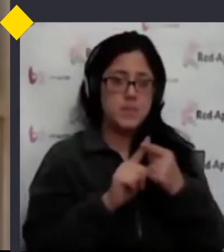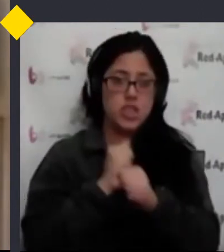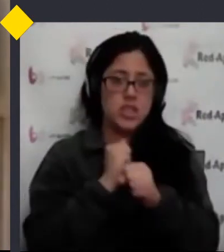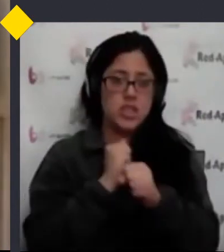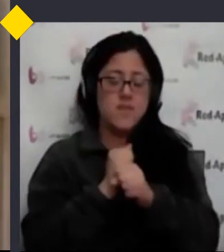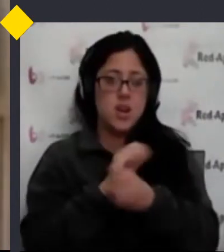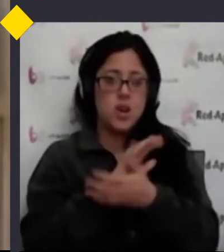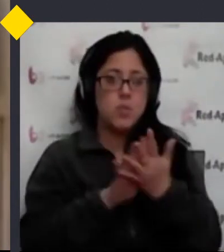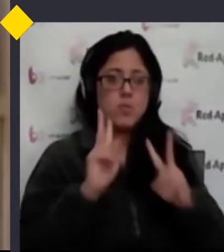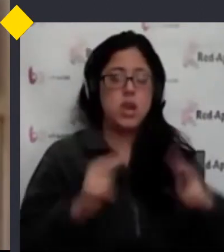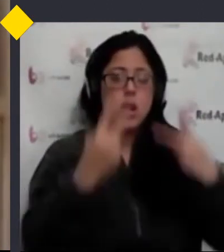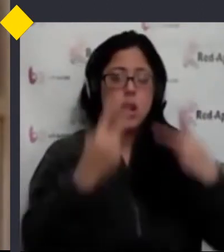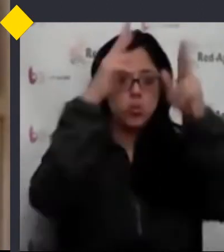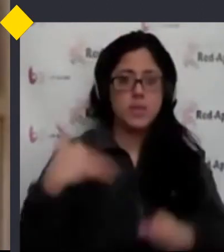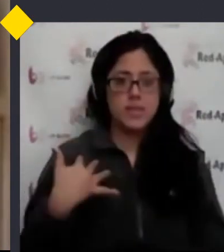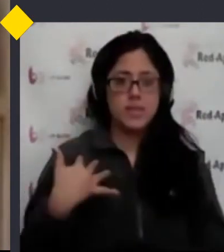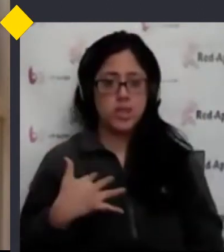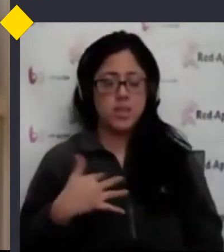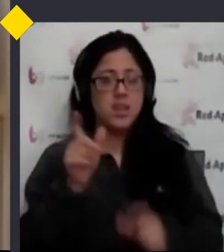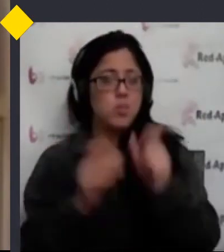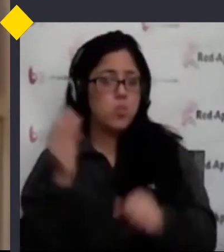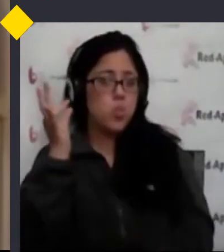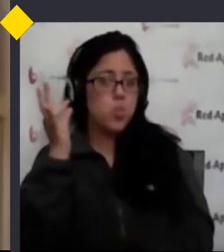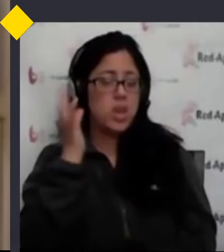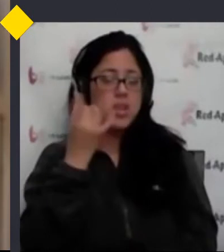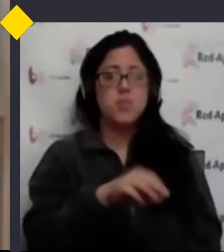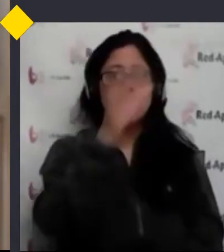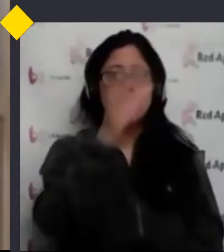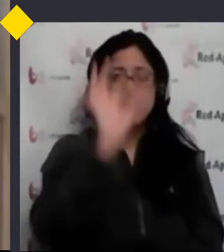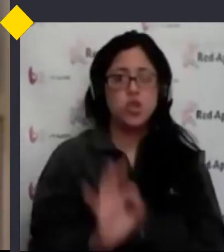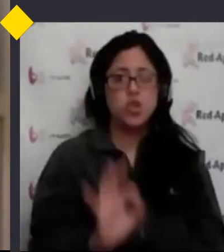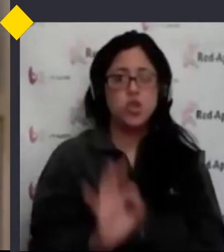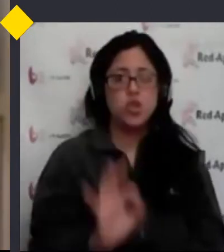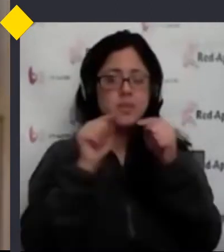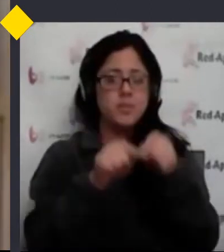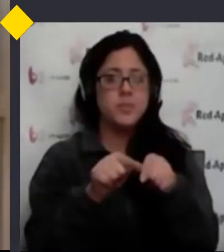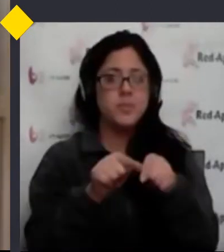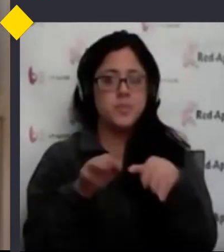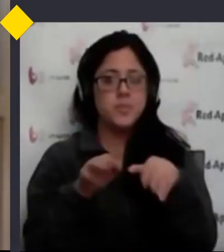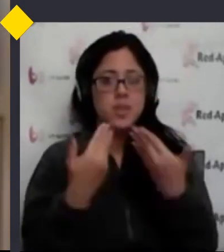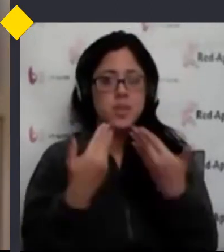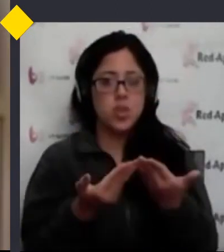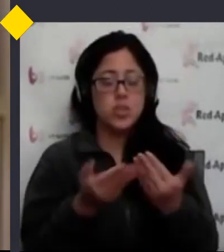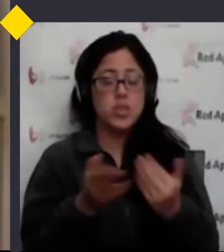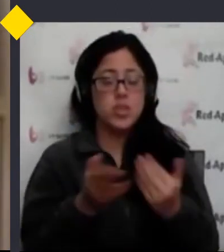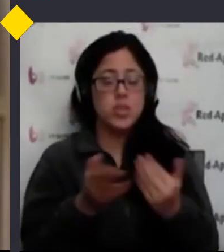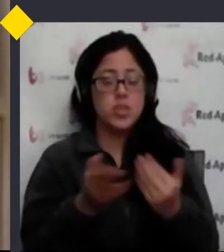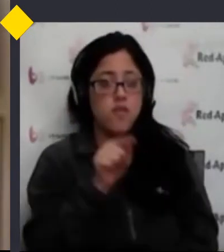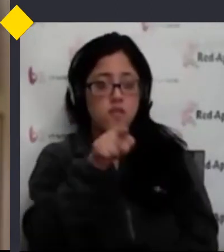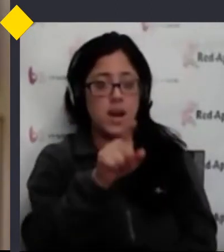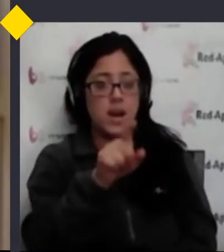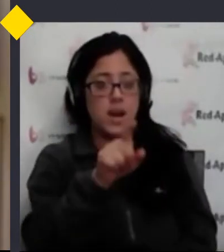que va a ser clave. La mujer apenas tenemos un 6%. Entonces, teniendo como base esta situación y esta